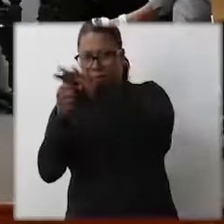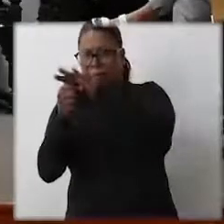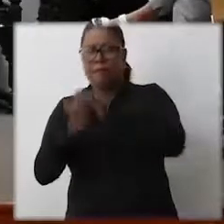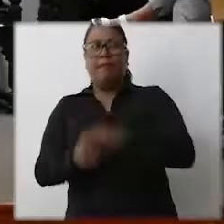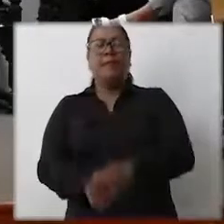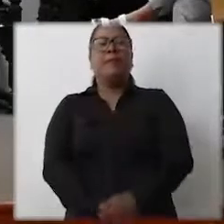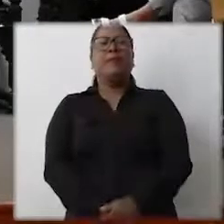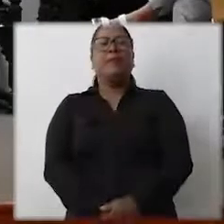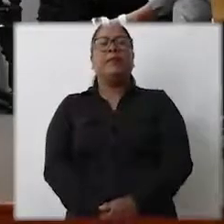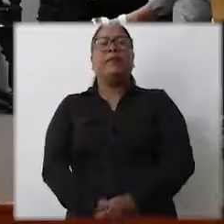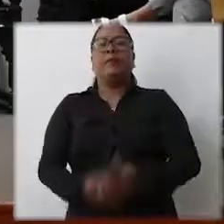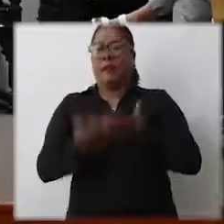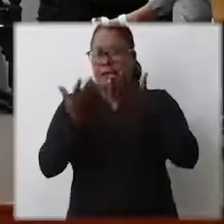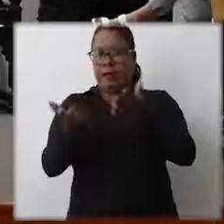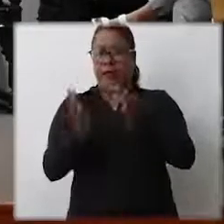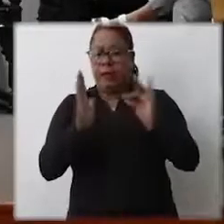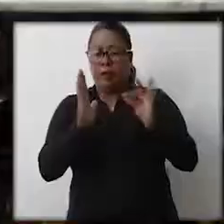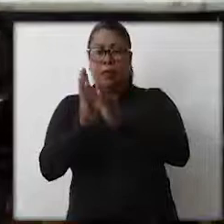número